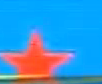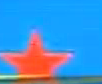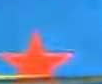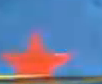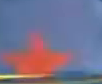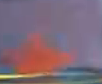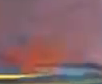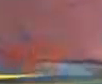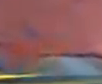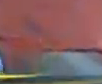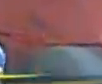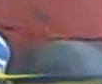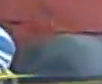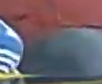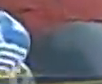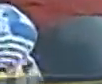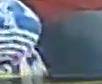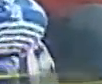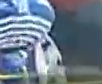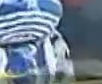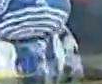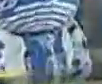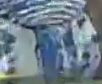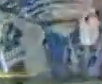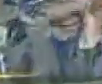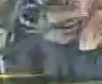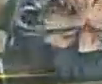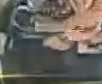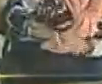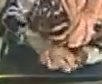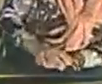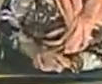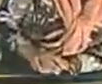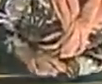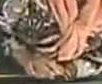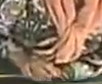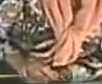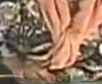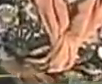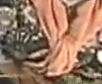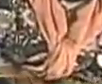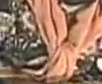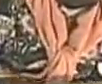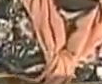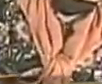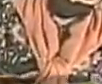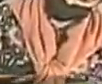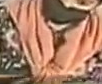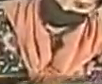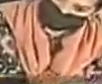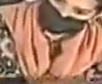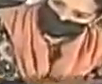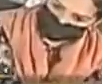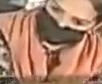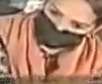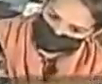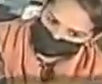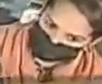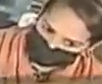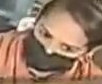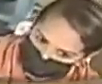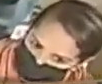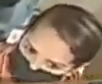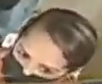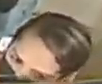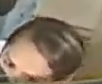Escuchábamos las palabras del doctor Jorge Rodríguez, presidente de la Asamblea Nacional para el periodo 2021, daba cuenta de todo lo que ha